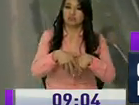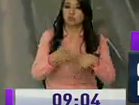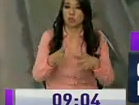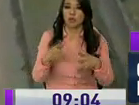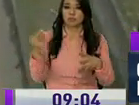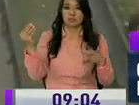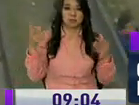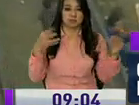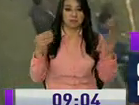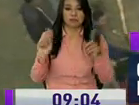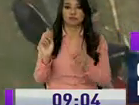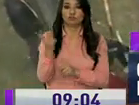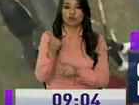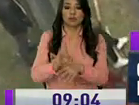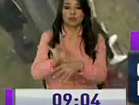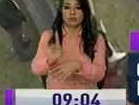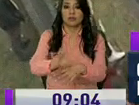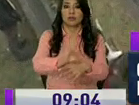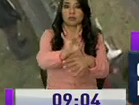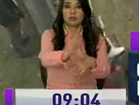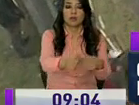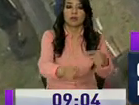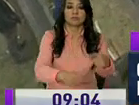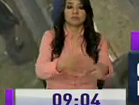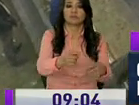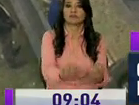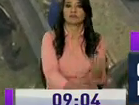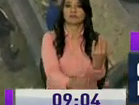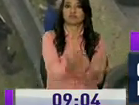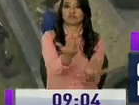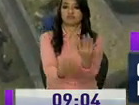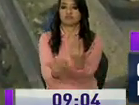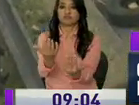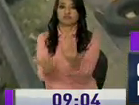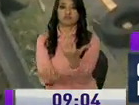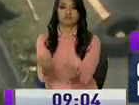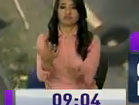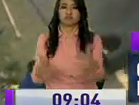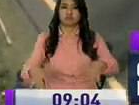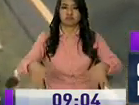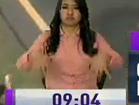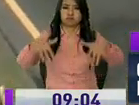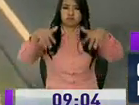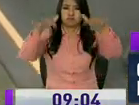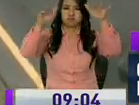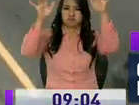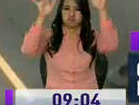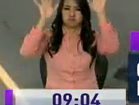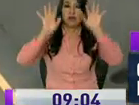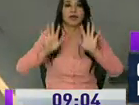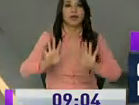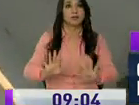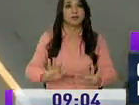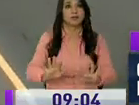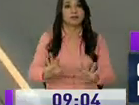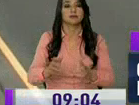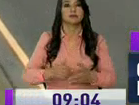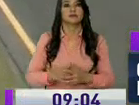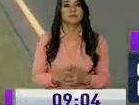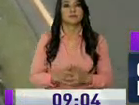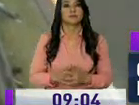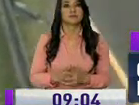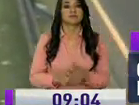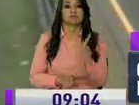valga la redundancia. Ustedes pueden ver los lugares que están cerrados por las llantas quemadas, lucen ahora desolados. No